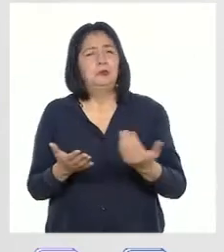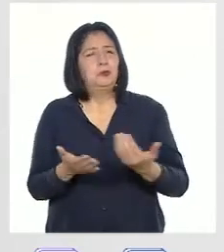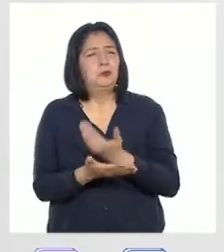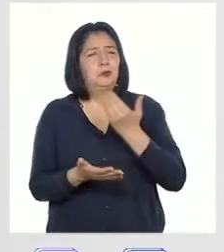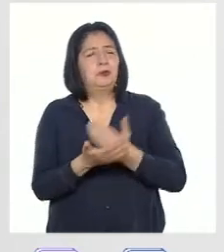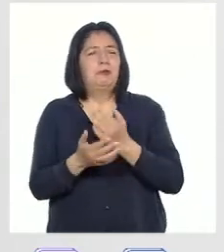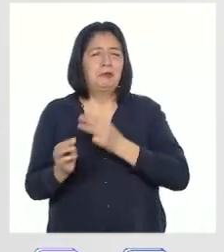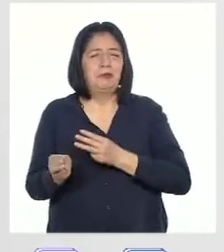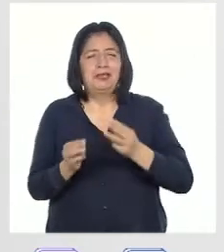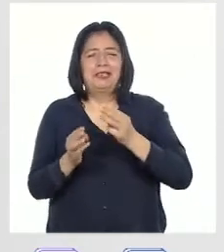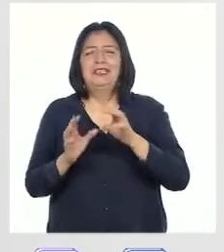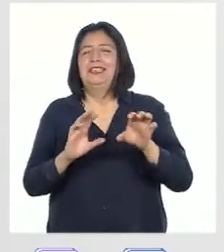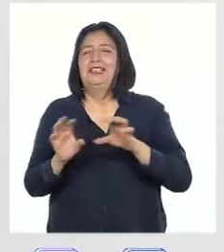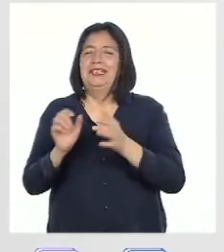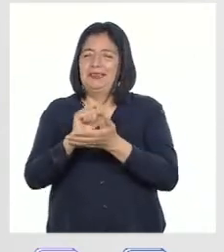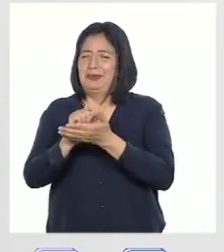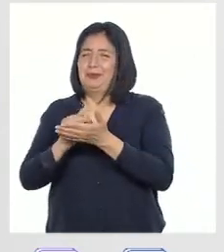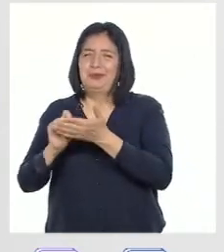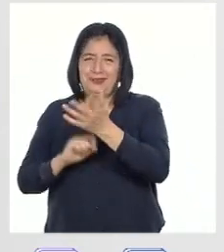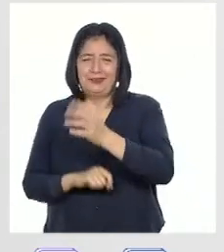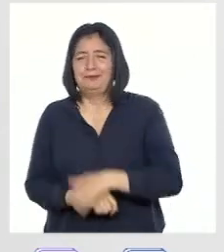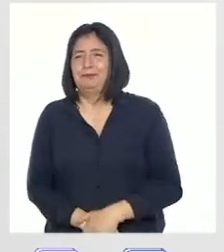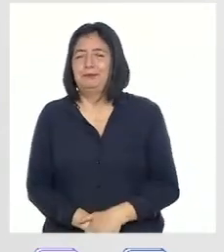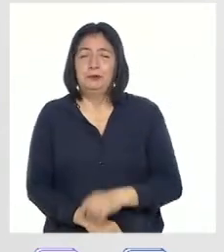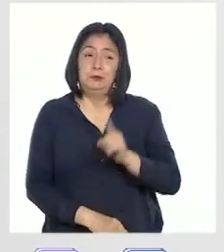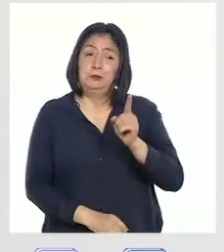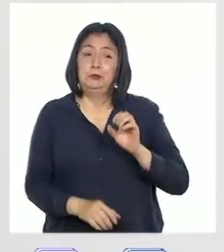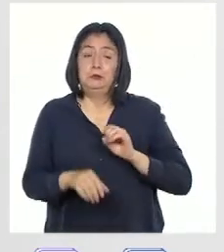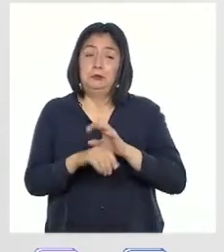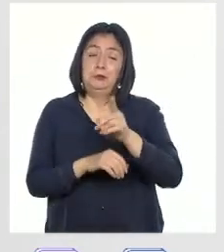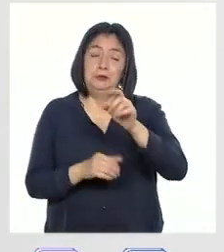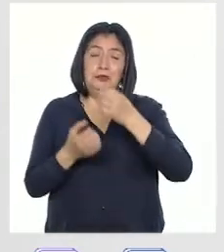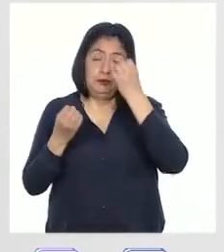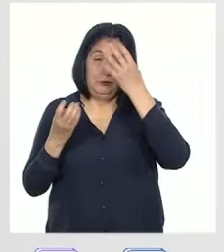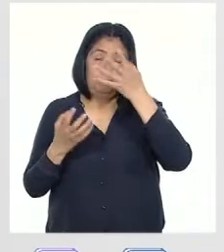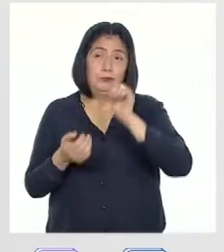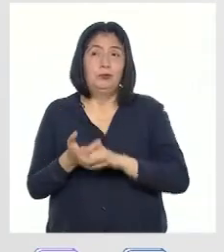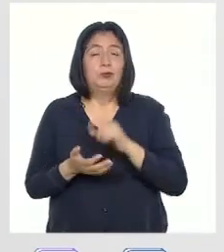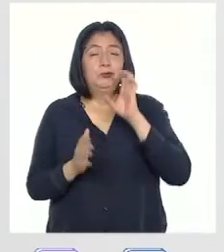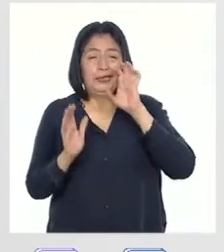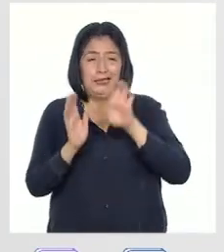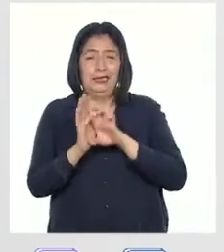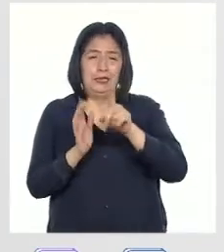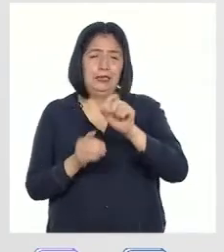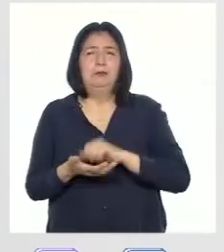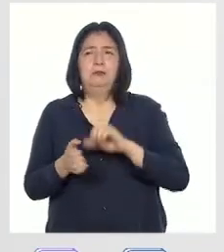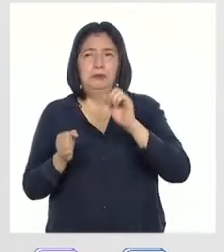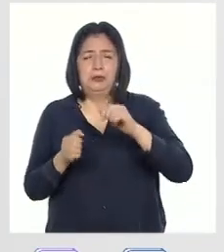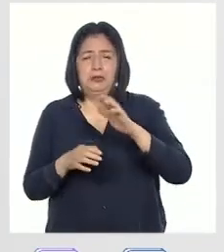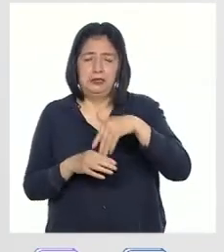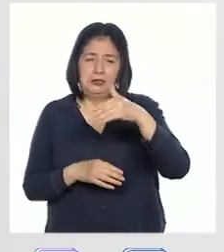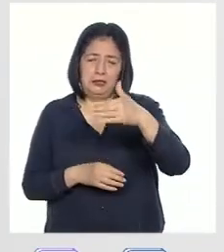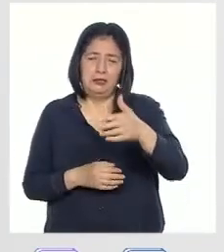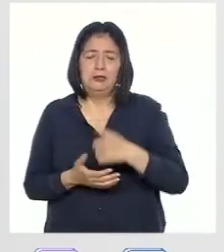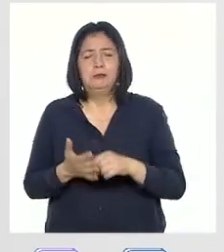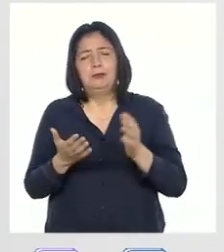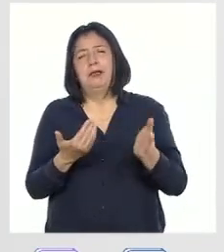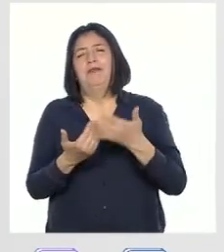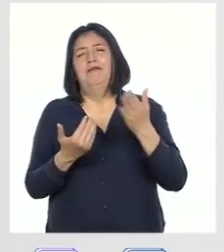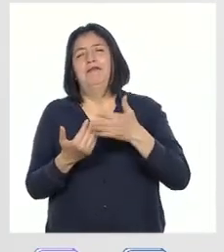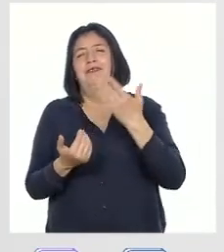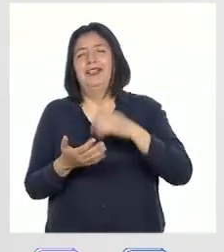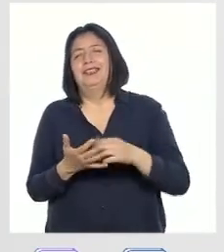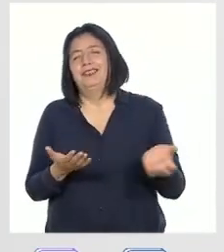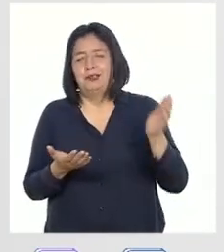nueva estrategia para apuntar en el cuaderno. Te sugiero completar la información con un ejemplo, para que después te sea más